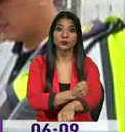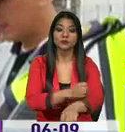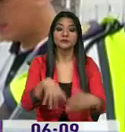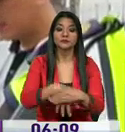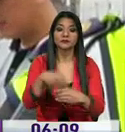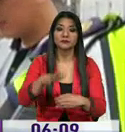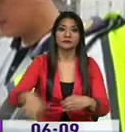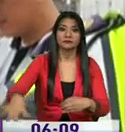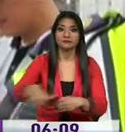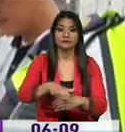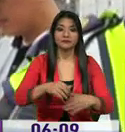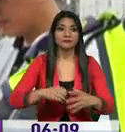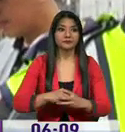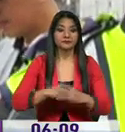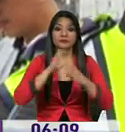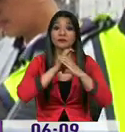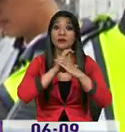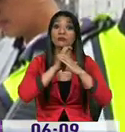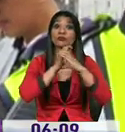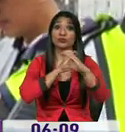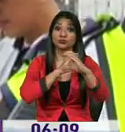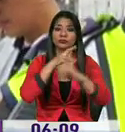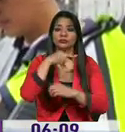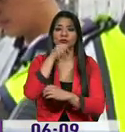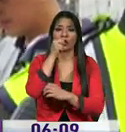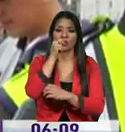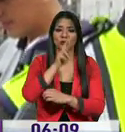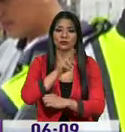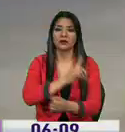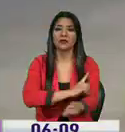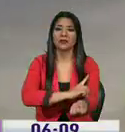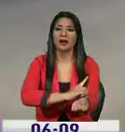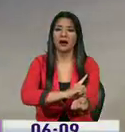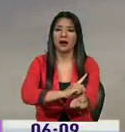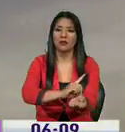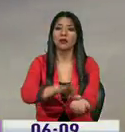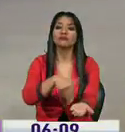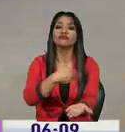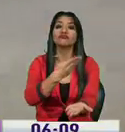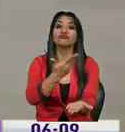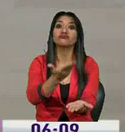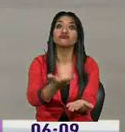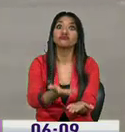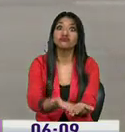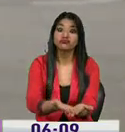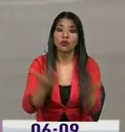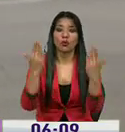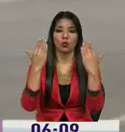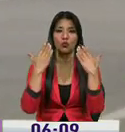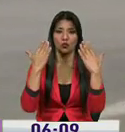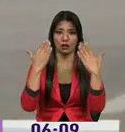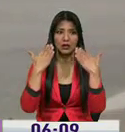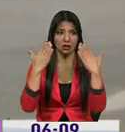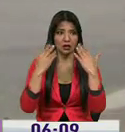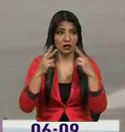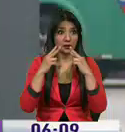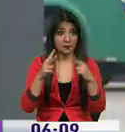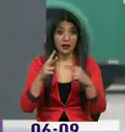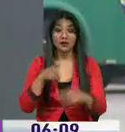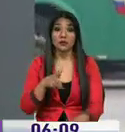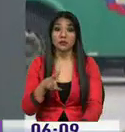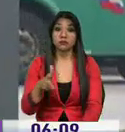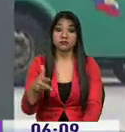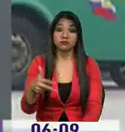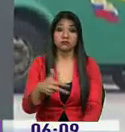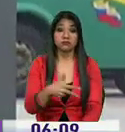una cooperativa que viene en sentido norte-sur, desde Daule hacia Guayaquil. Va a ingresar en el retorno que ustedes pueden apreciar aquí,